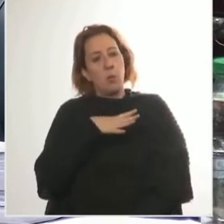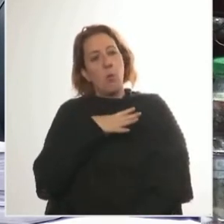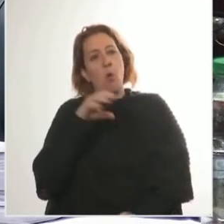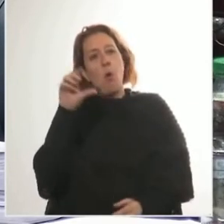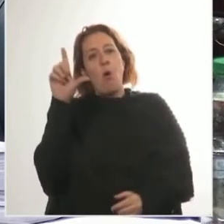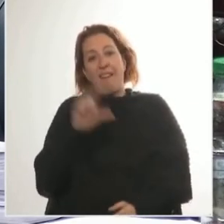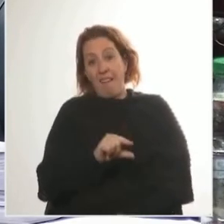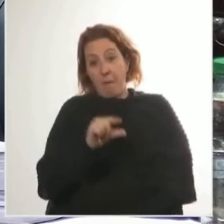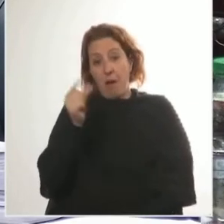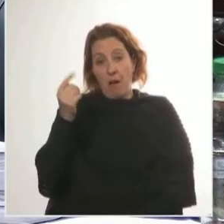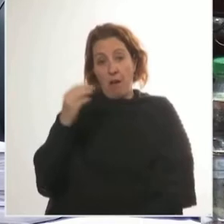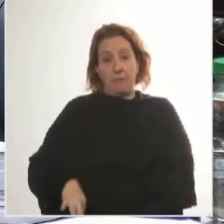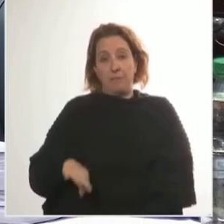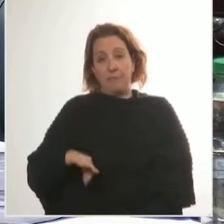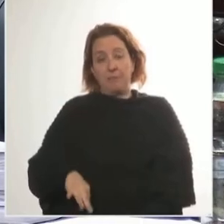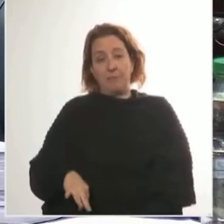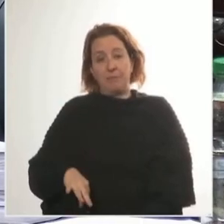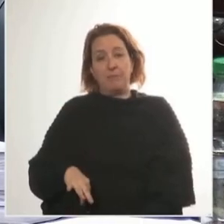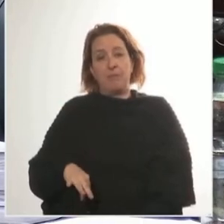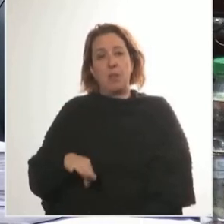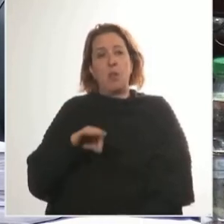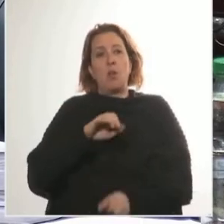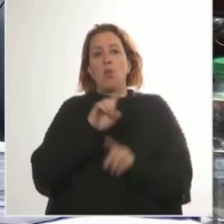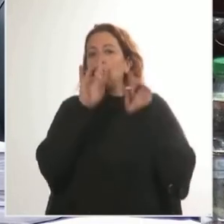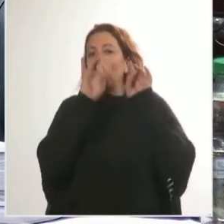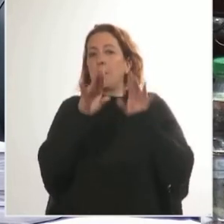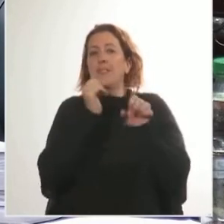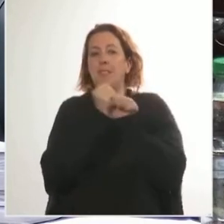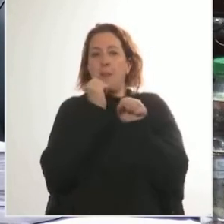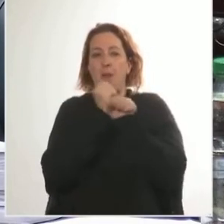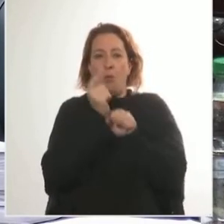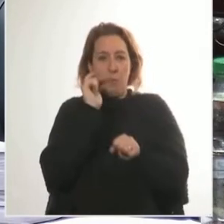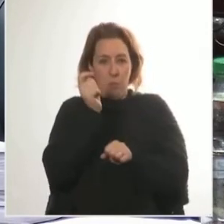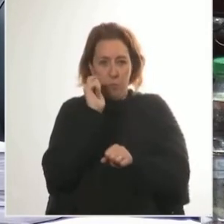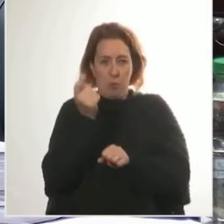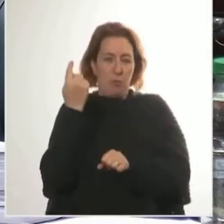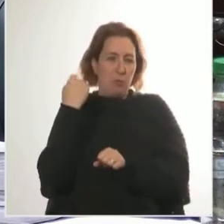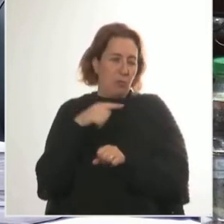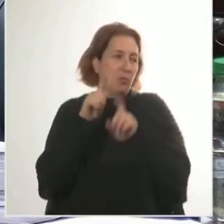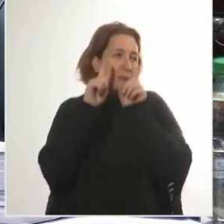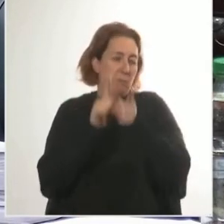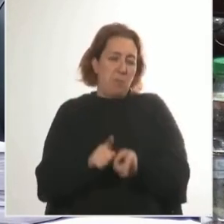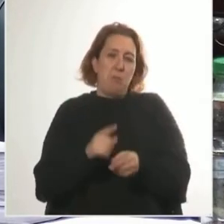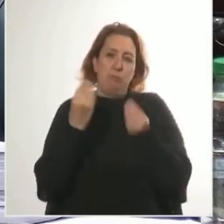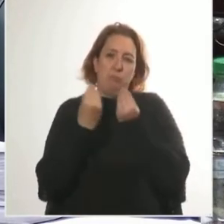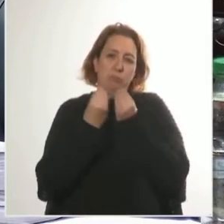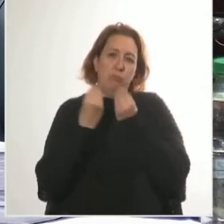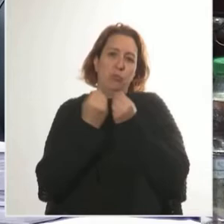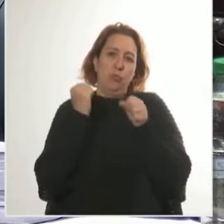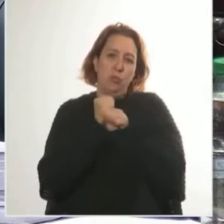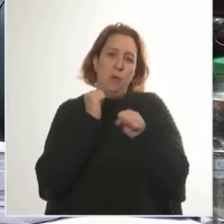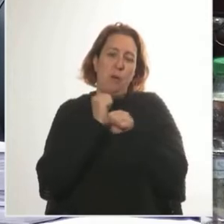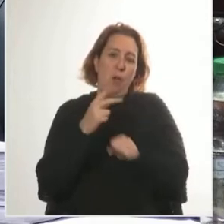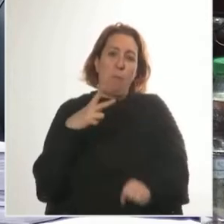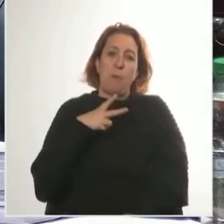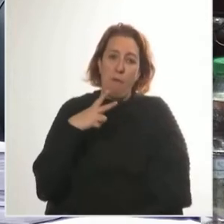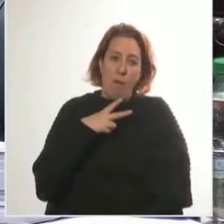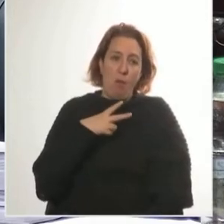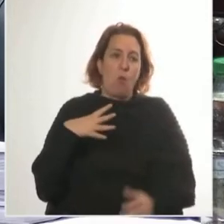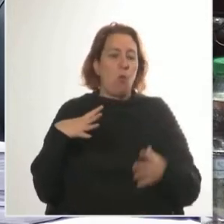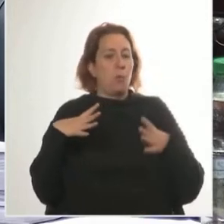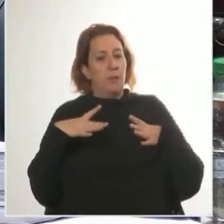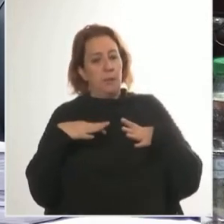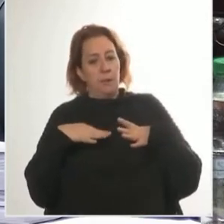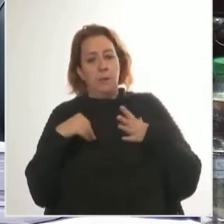rebaja de los ingresos, no solo de los trabajadores públicos, también de buena parte de los trabajadores privados, de los jubilados